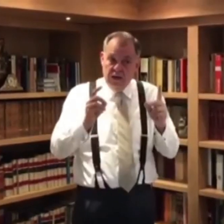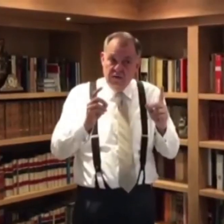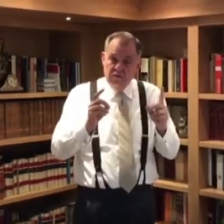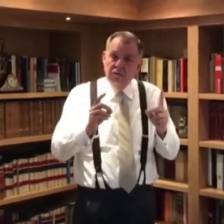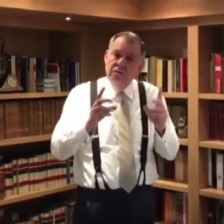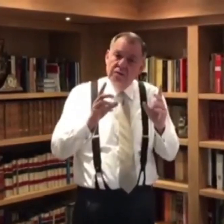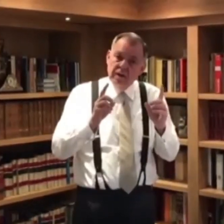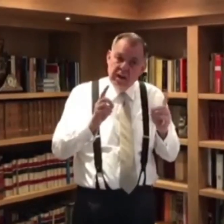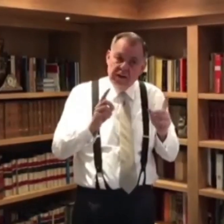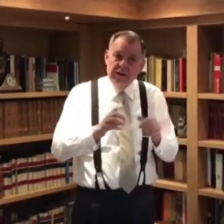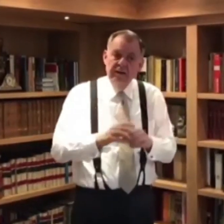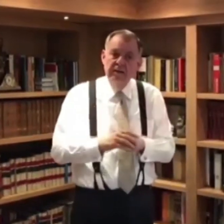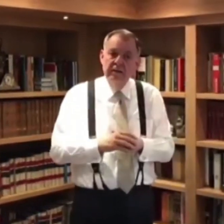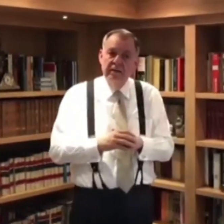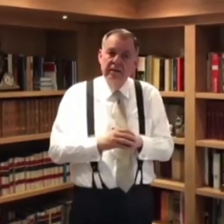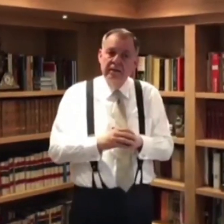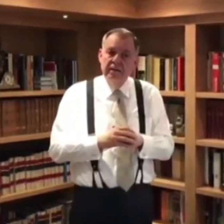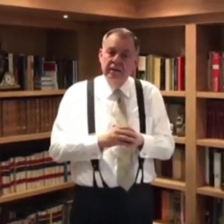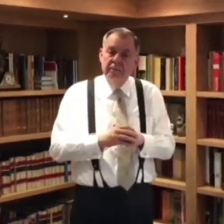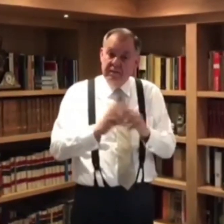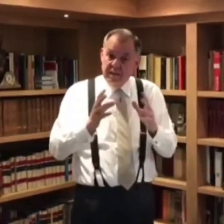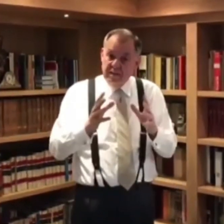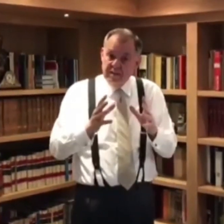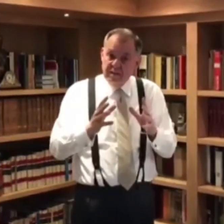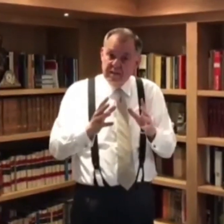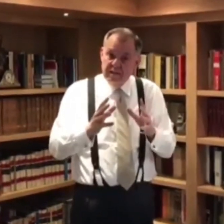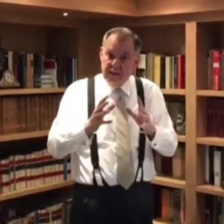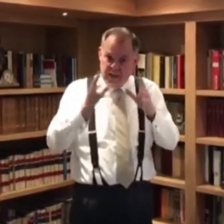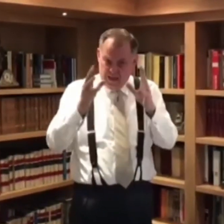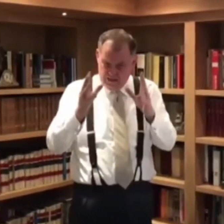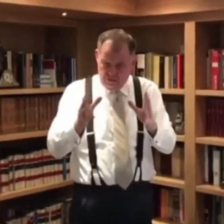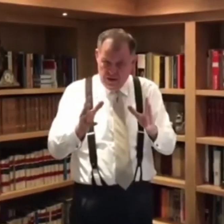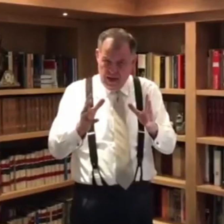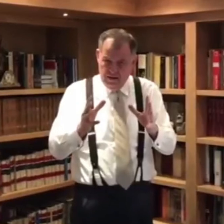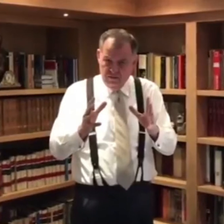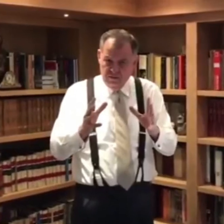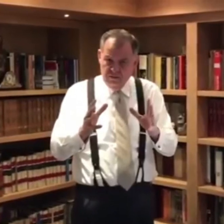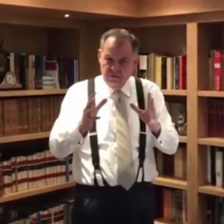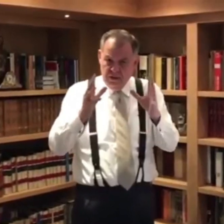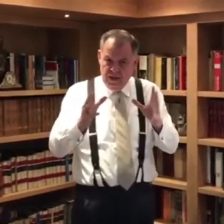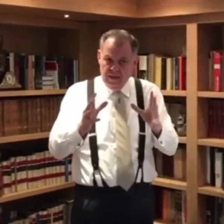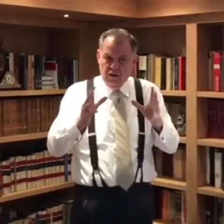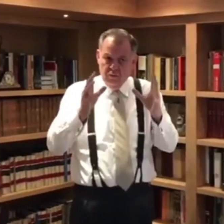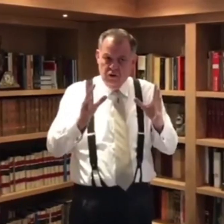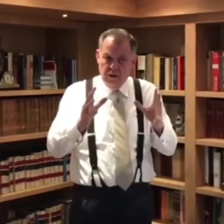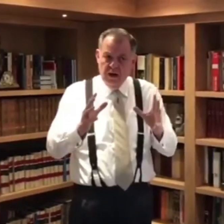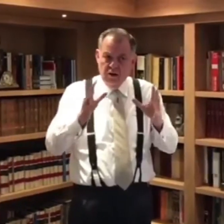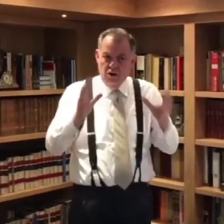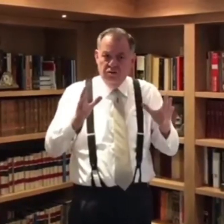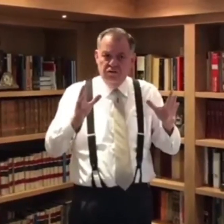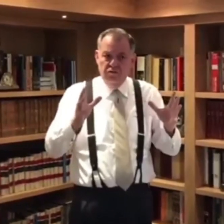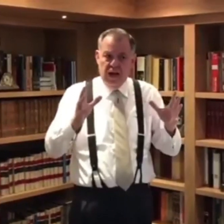El gobierno y la FARC pretenden que la ideología de género quede como